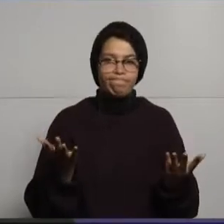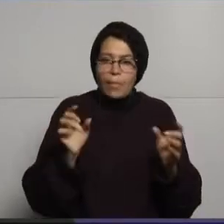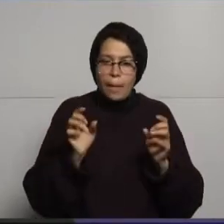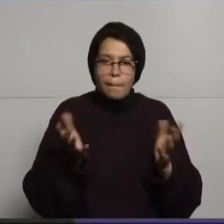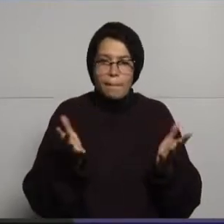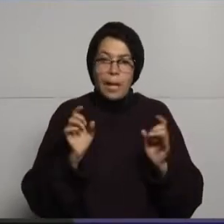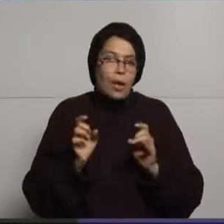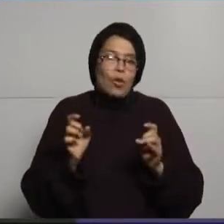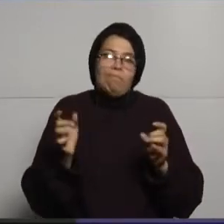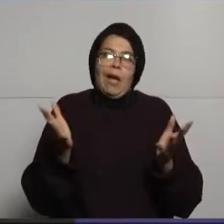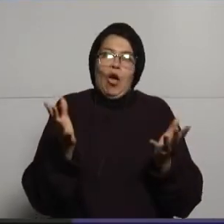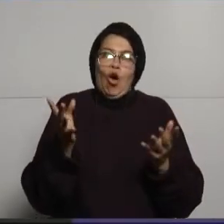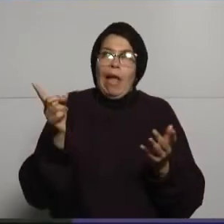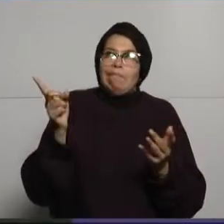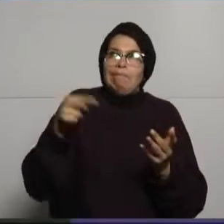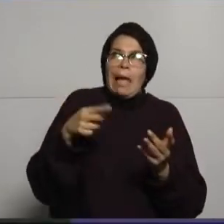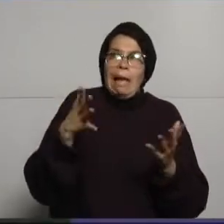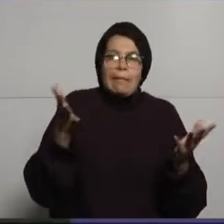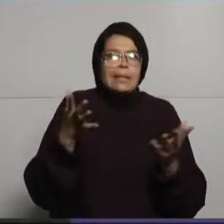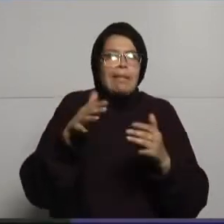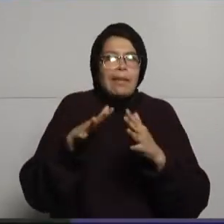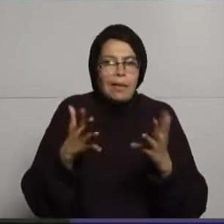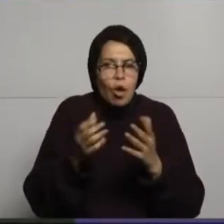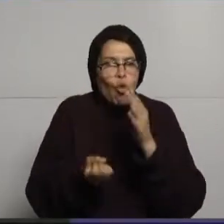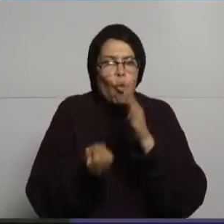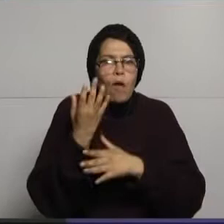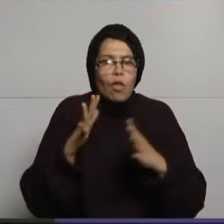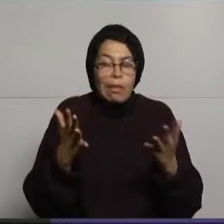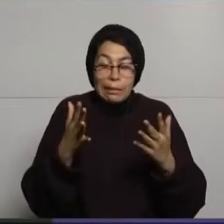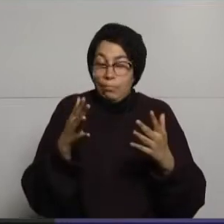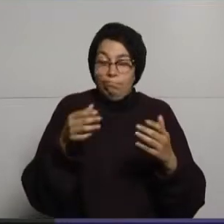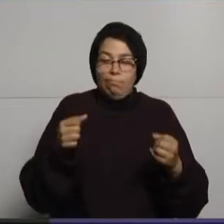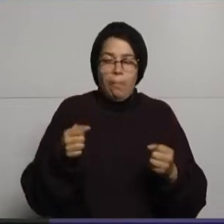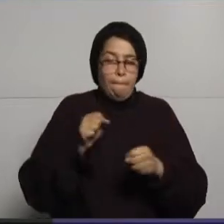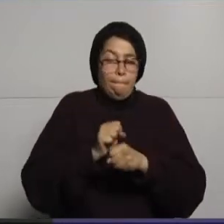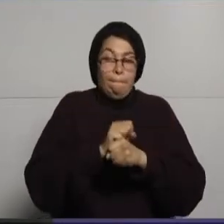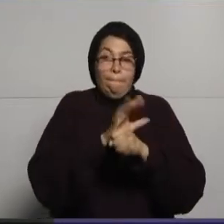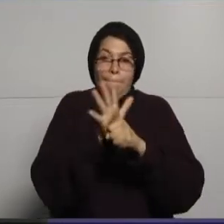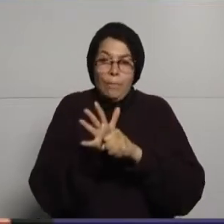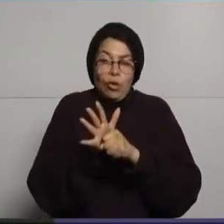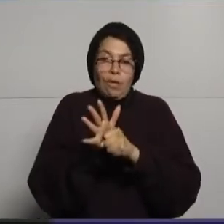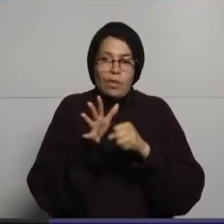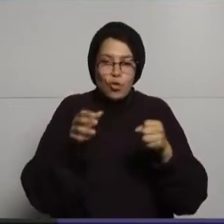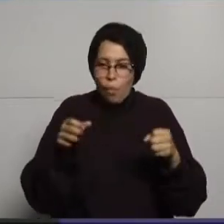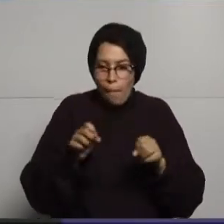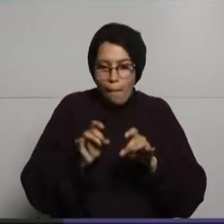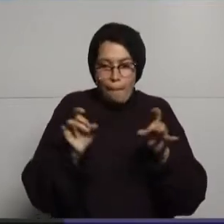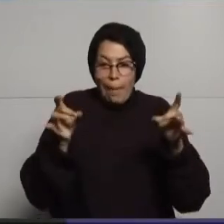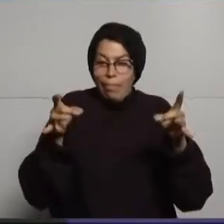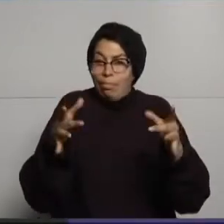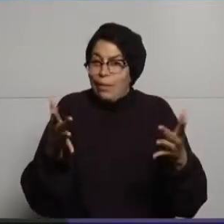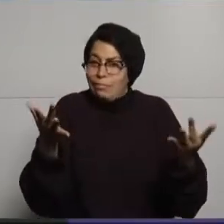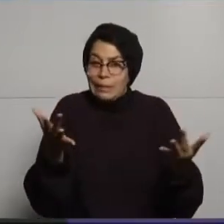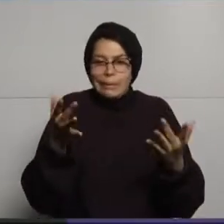con la venida de la pandemia en sus aspiraciones laborales, pero también en su capacidad de organizarse. Y